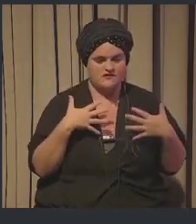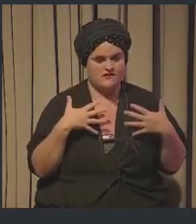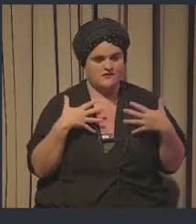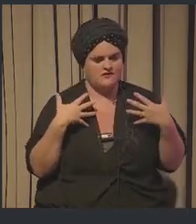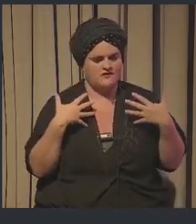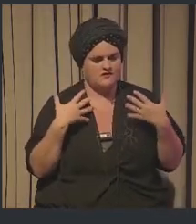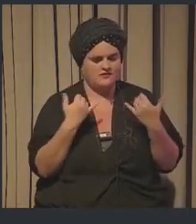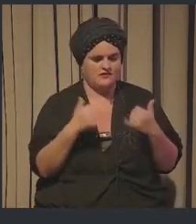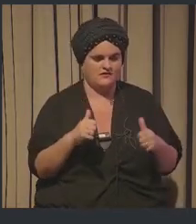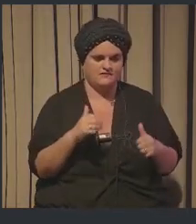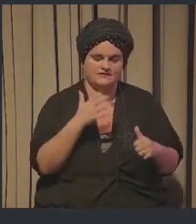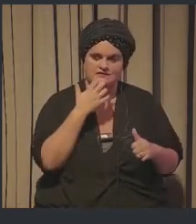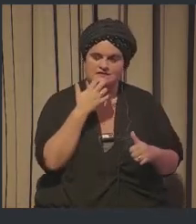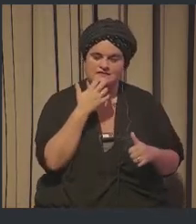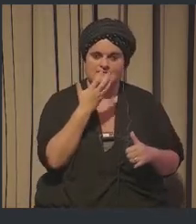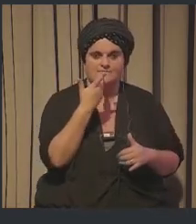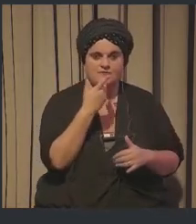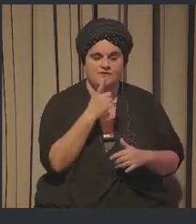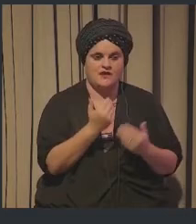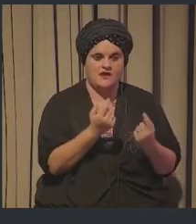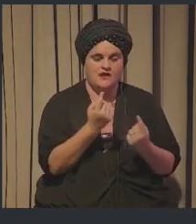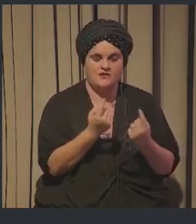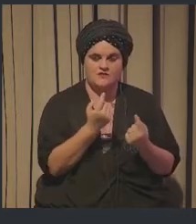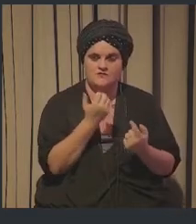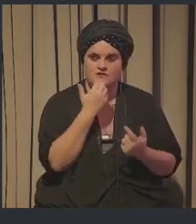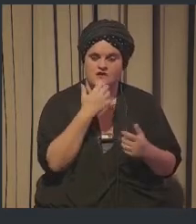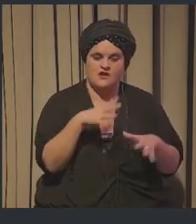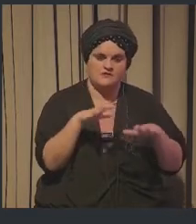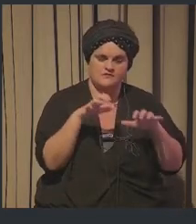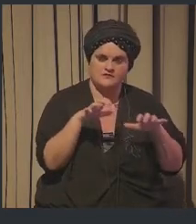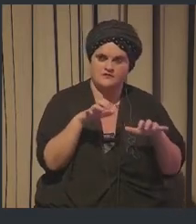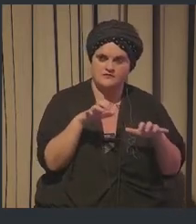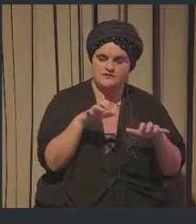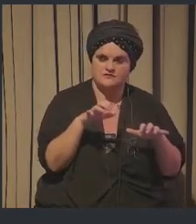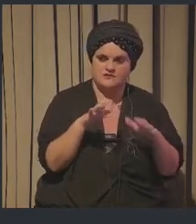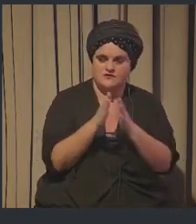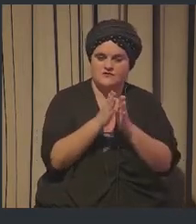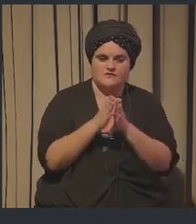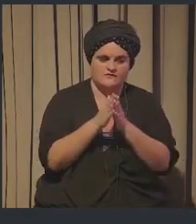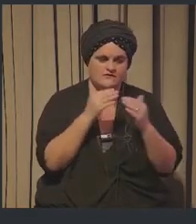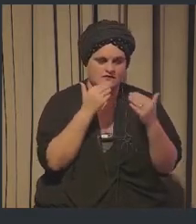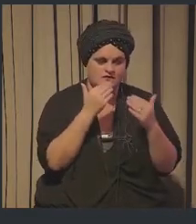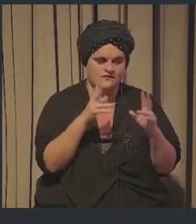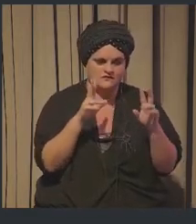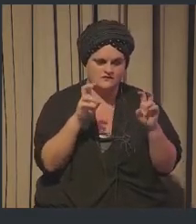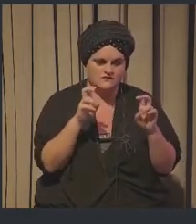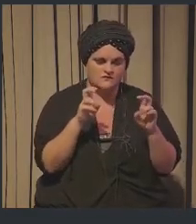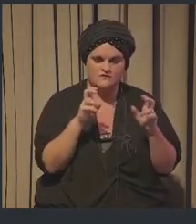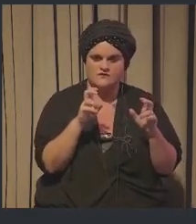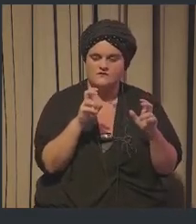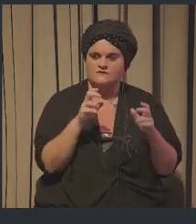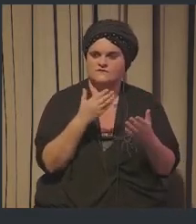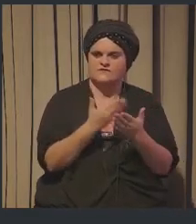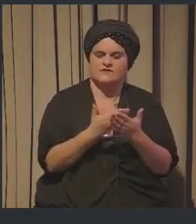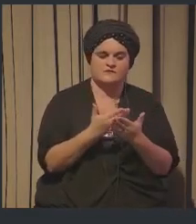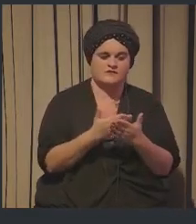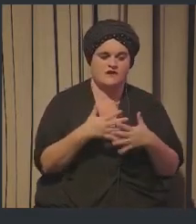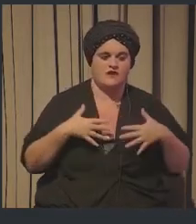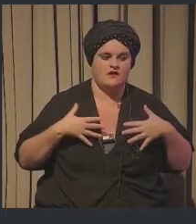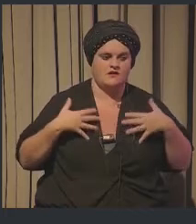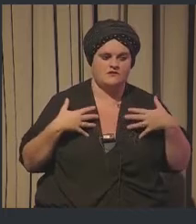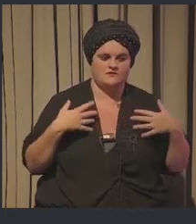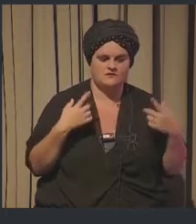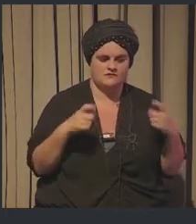cuando no conocemos algo y cuando aprendemos a través de nuestros compañeros algo nuevo. No tienes que demostrar la alegría, pero